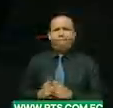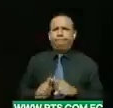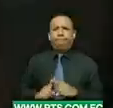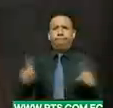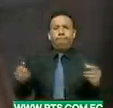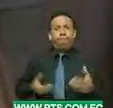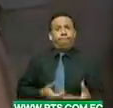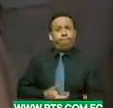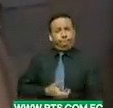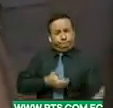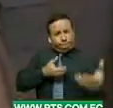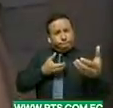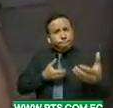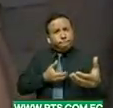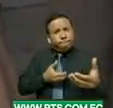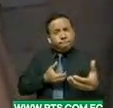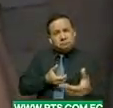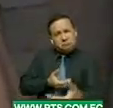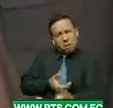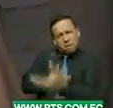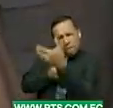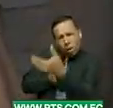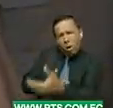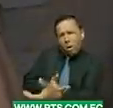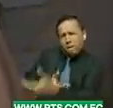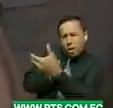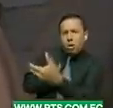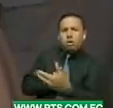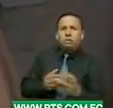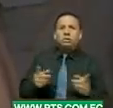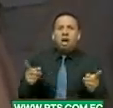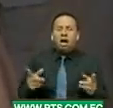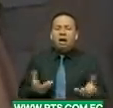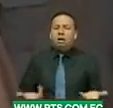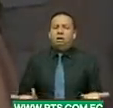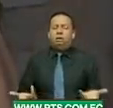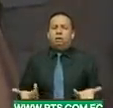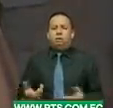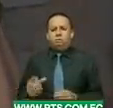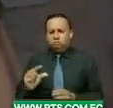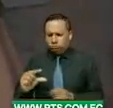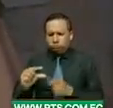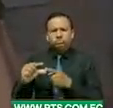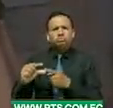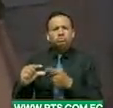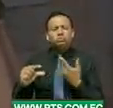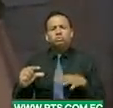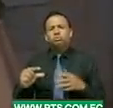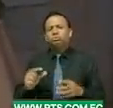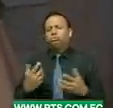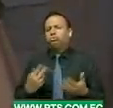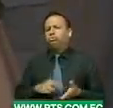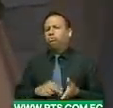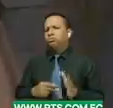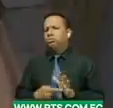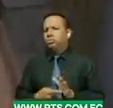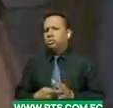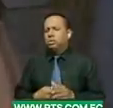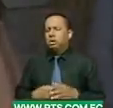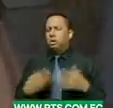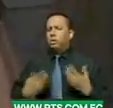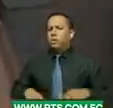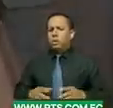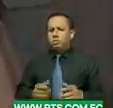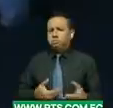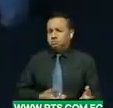fusiles. Del sitio se encontró 6 indicios balísticos de calibre 5.56, de los cuales son 2 vainas y